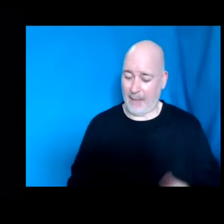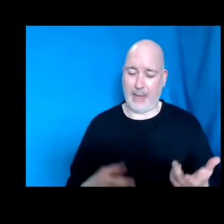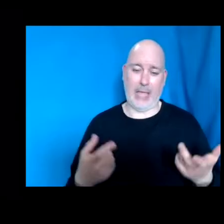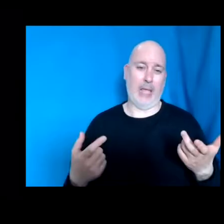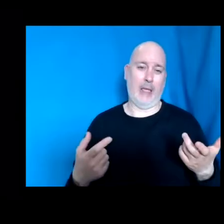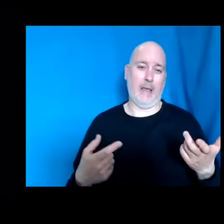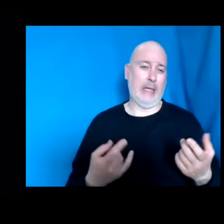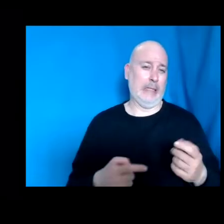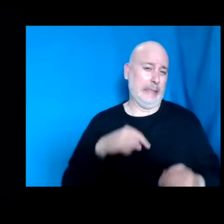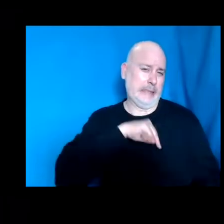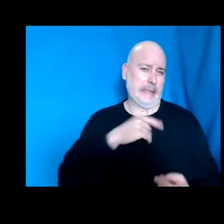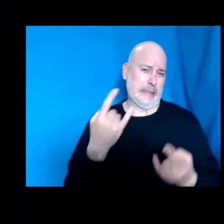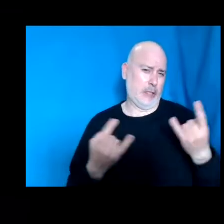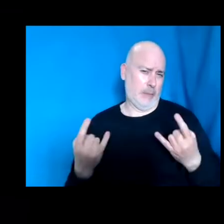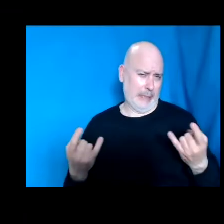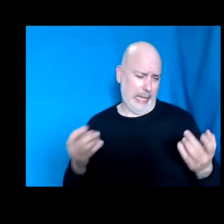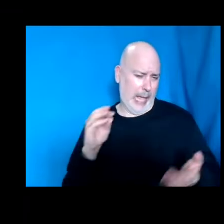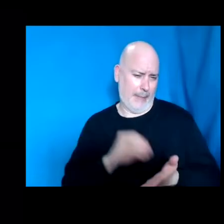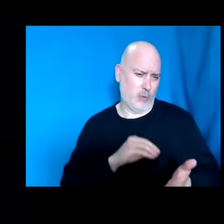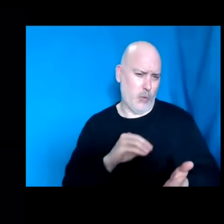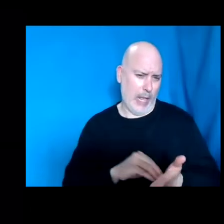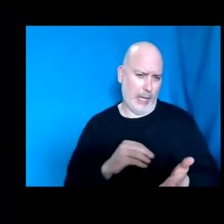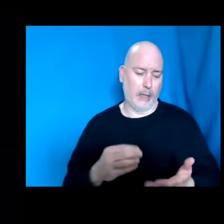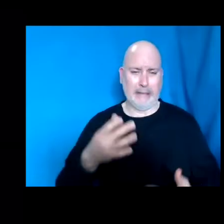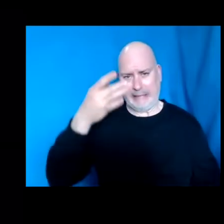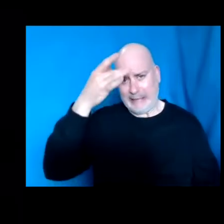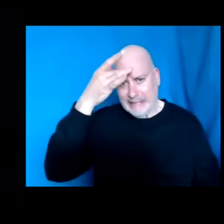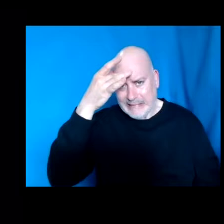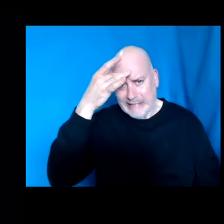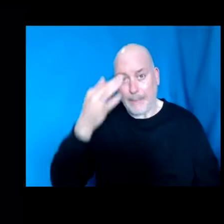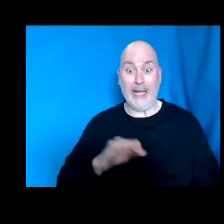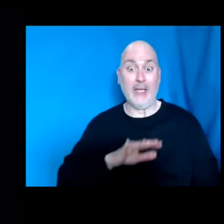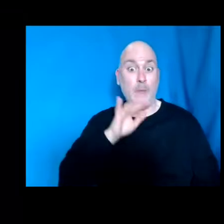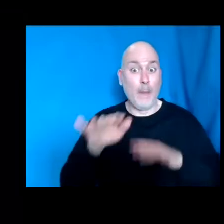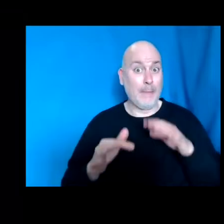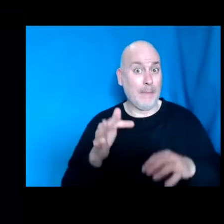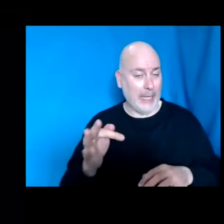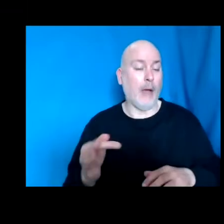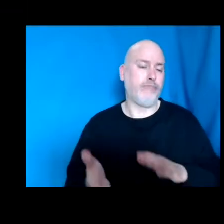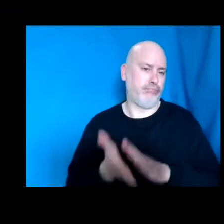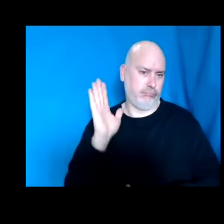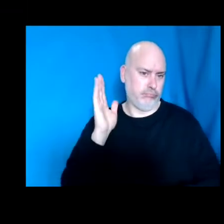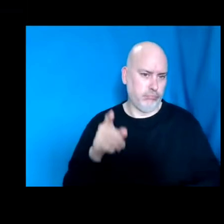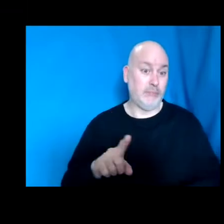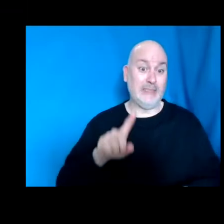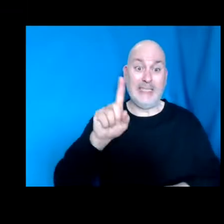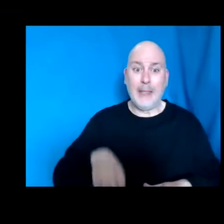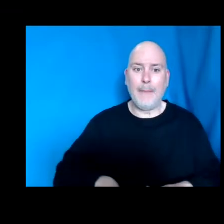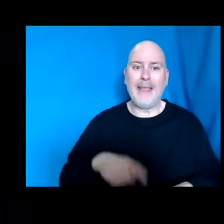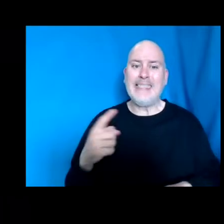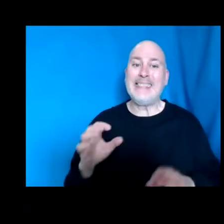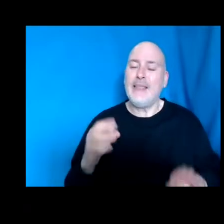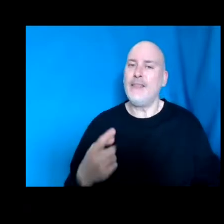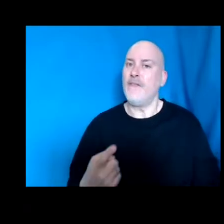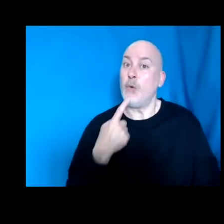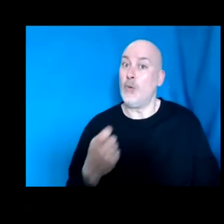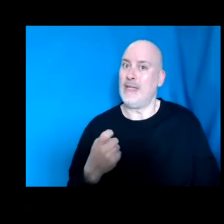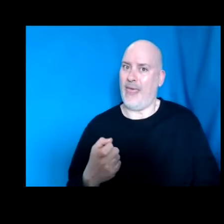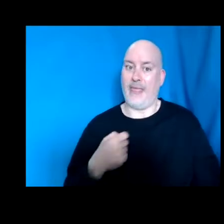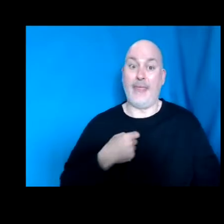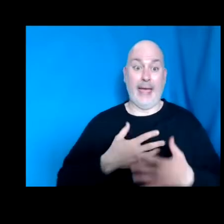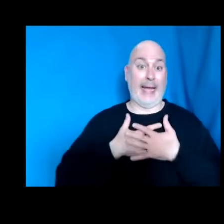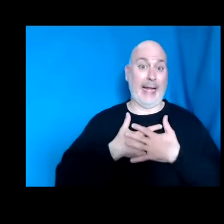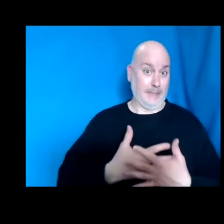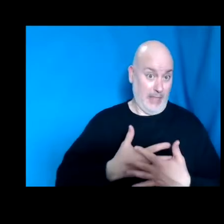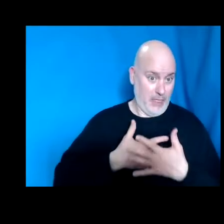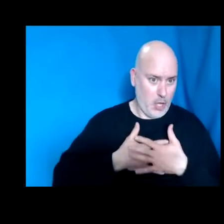más habituales, presenta dolor de cabeza y vómitos. Y por último, si presenta dificultad para